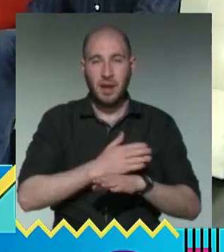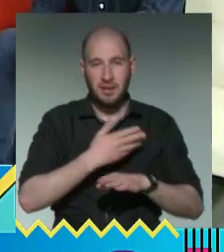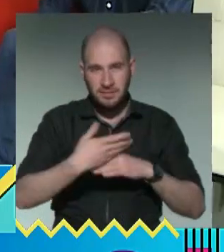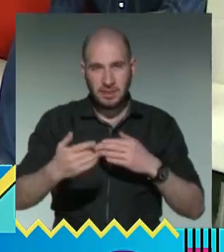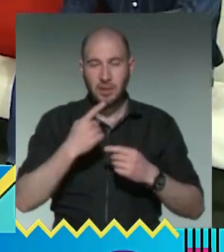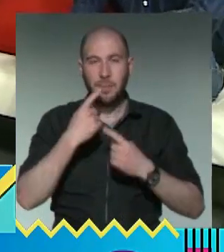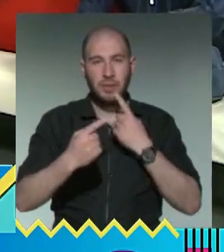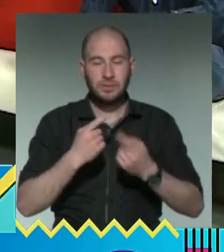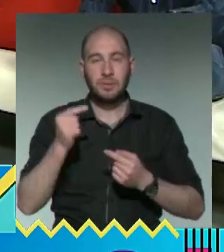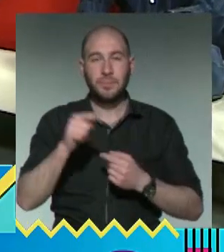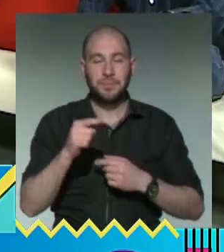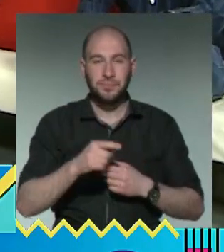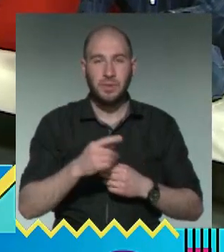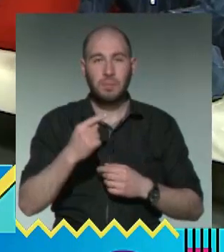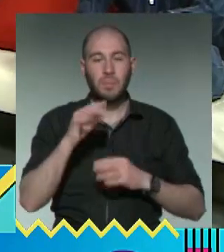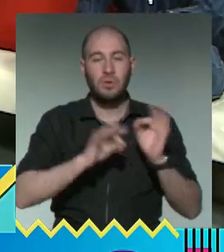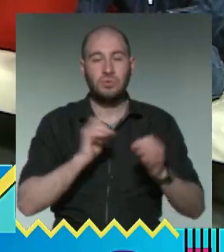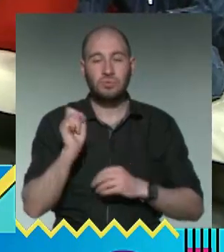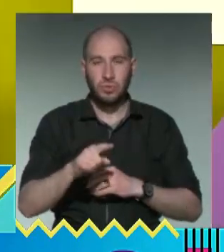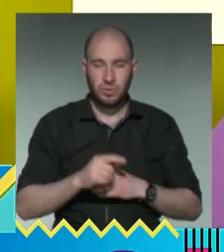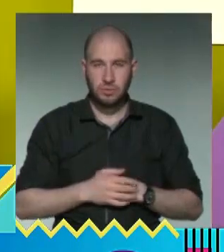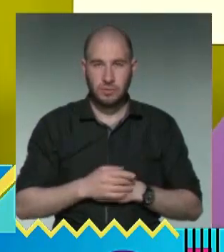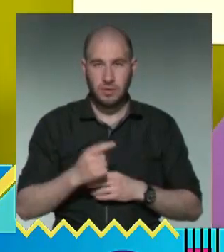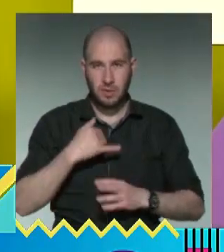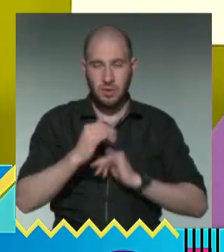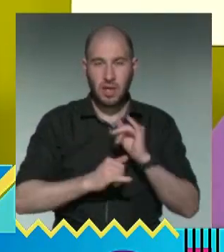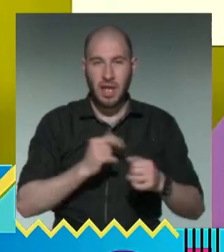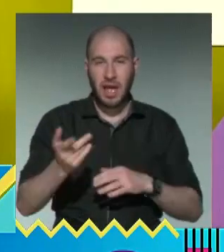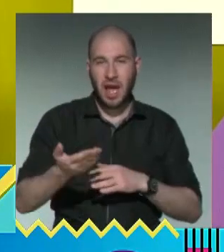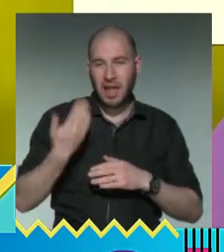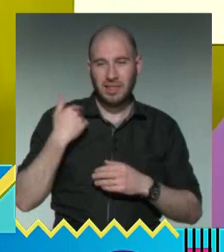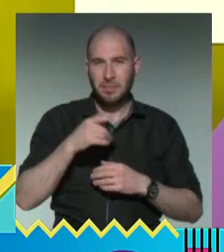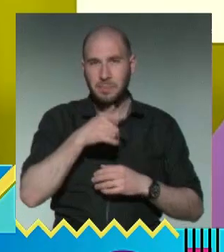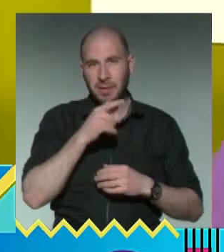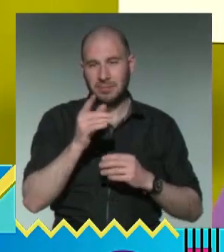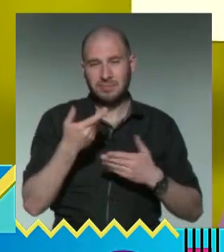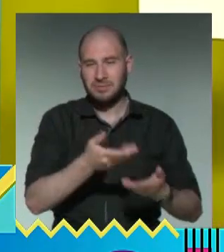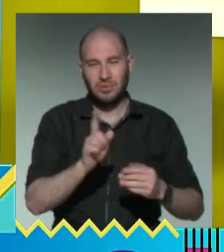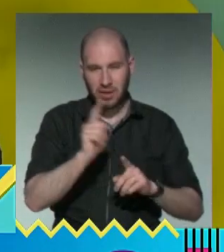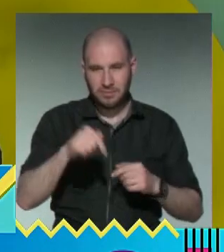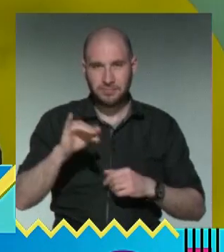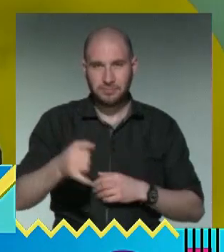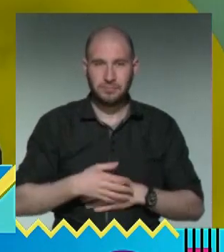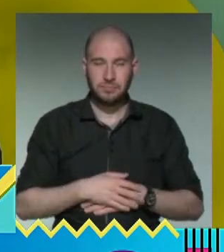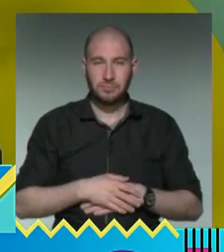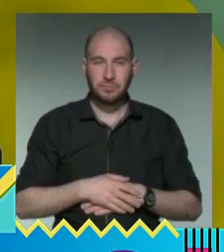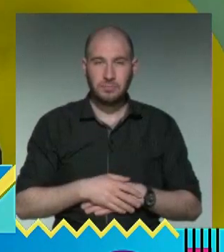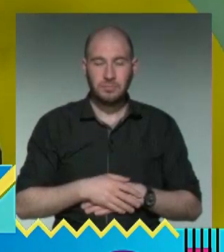continuar, quería darle lugar a tu proyecto, que en el bloque anterior no le dimos el lugar, pero ahora sí. Sí,